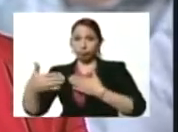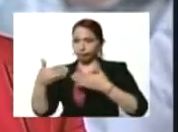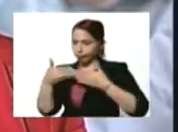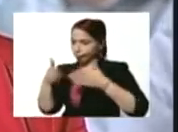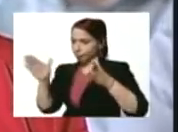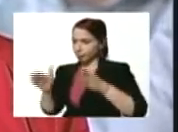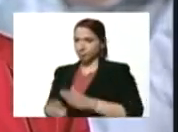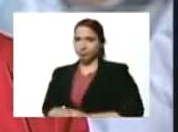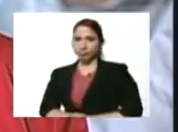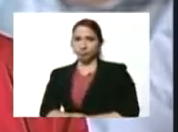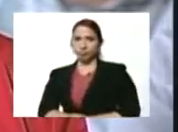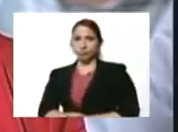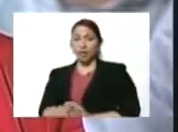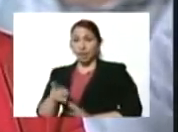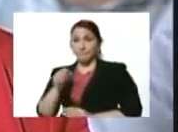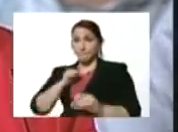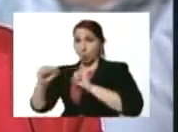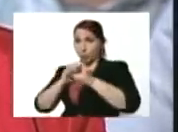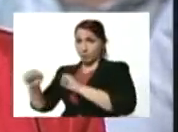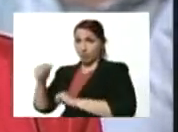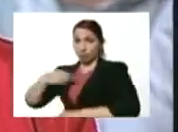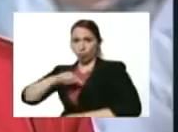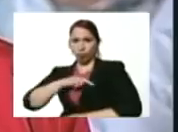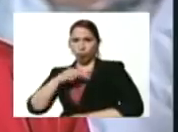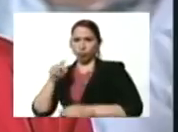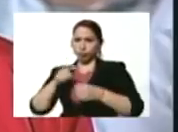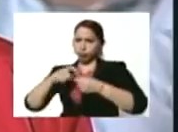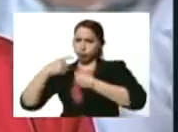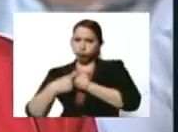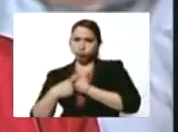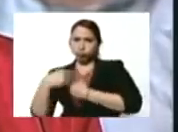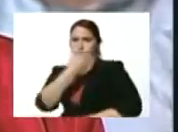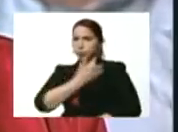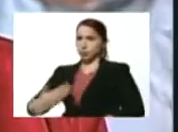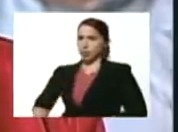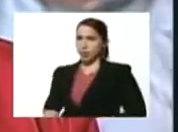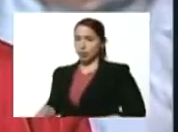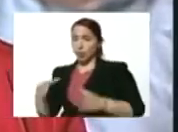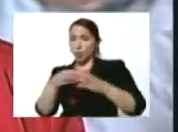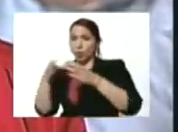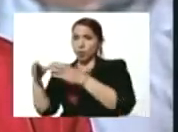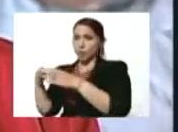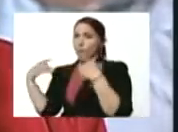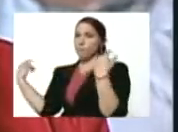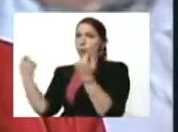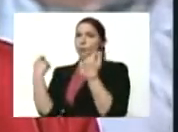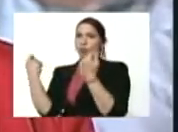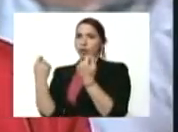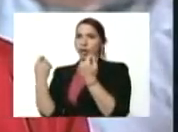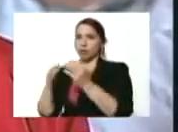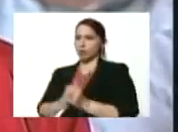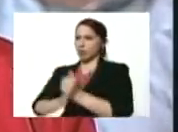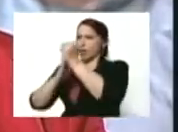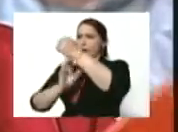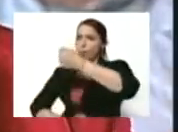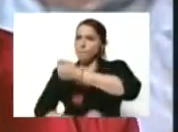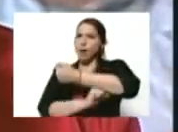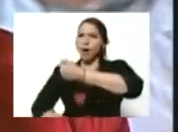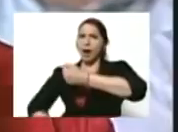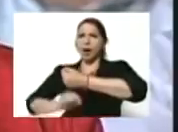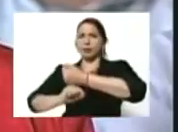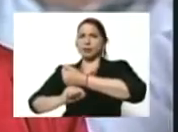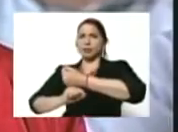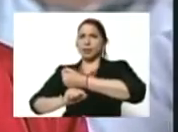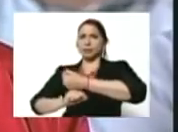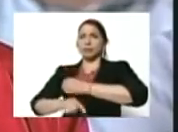abiertas. Estos movimientos les estamos constituyendo ahorita, presidente, unos equipos promotores, con liderazgos de base, con